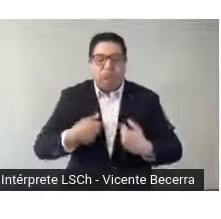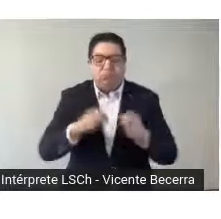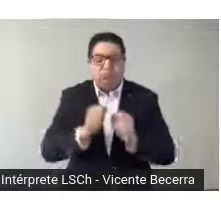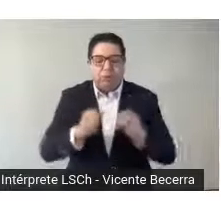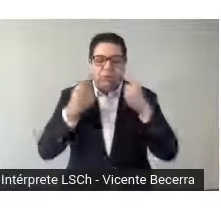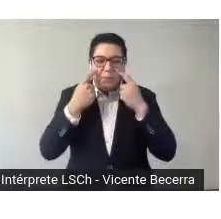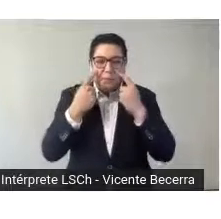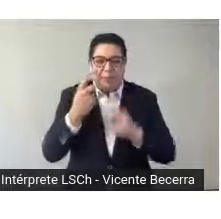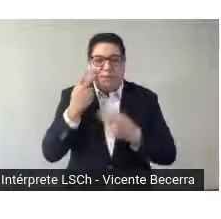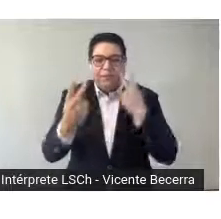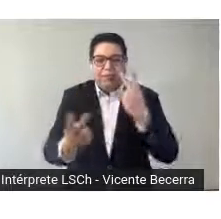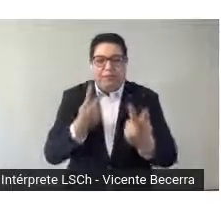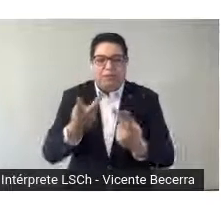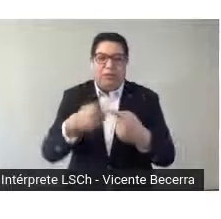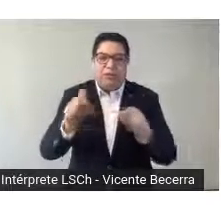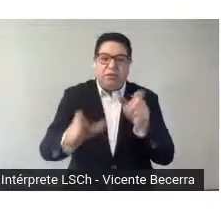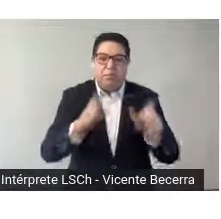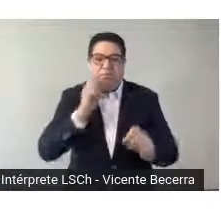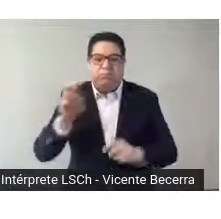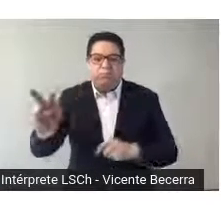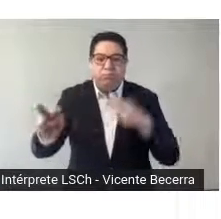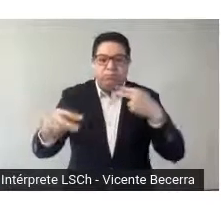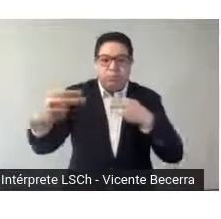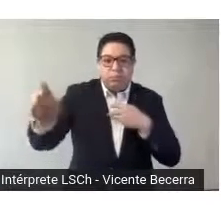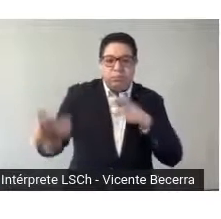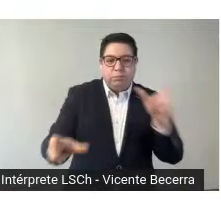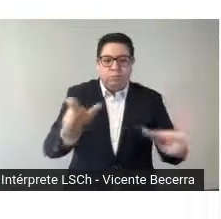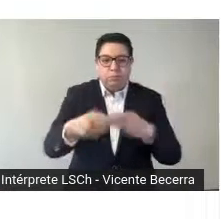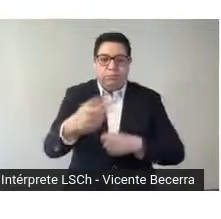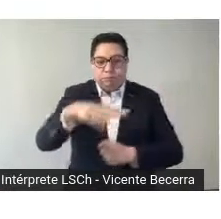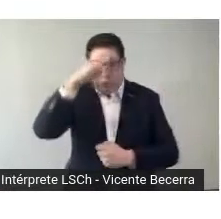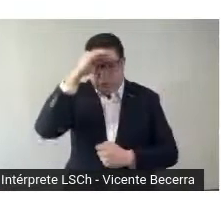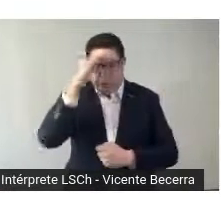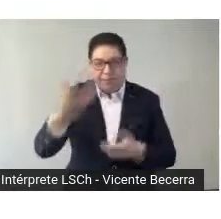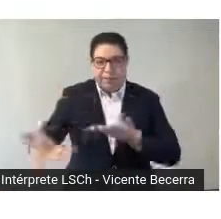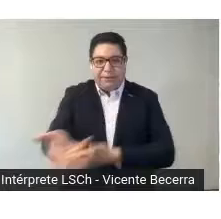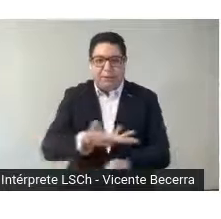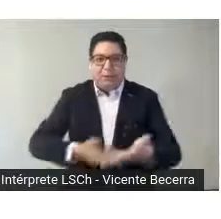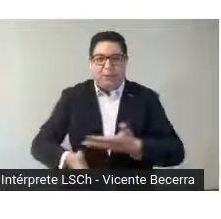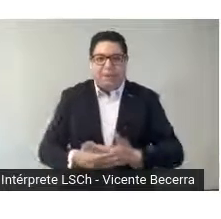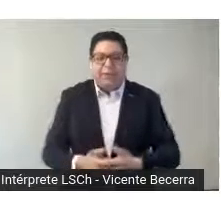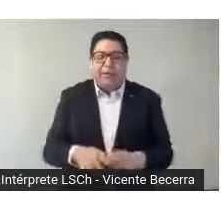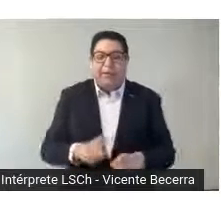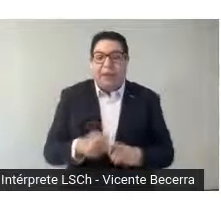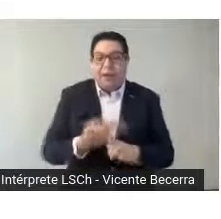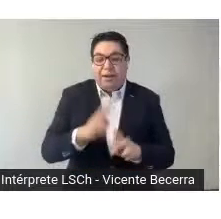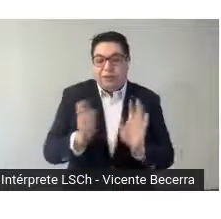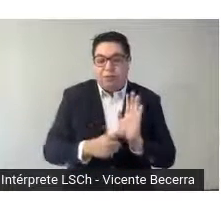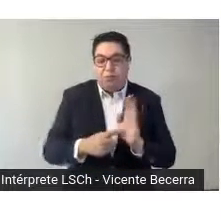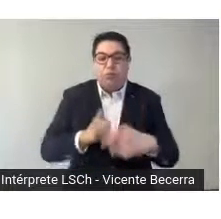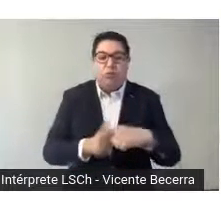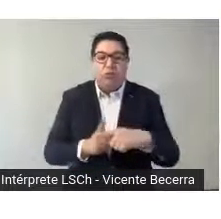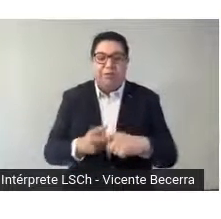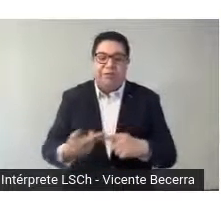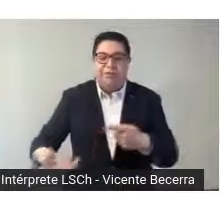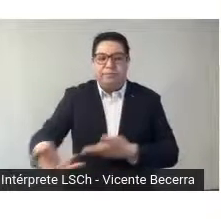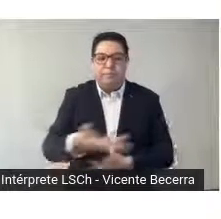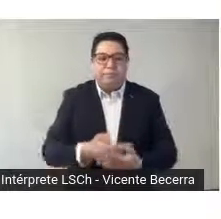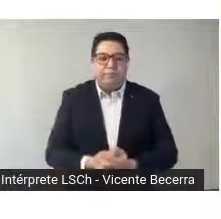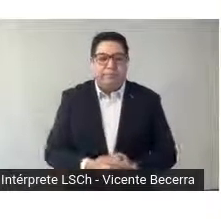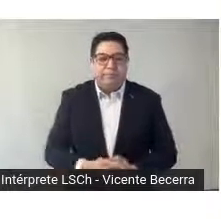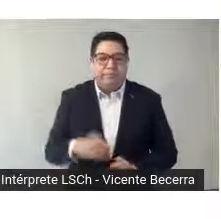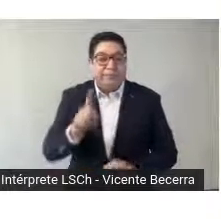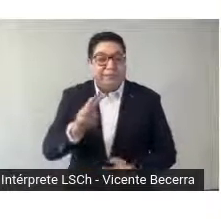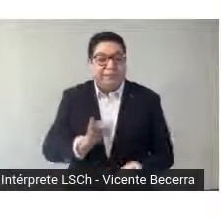mirar otras experiencias, poder compartir otras experiencias. Ha sido